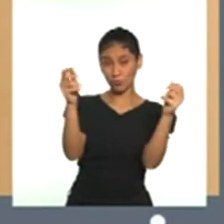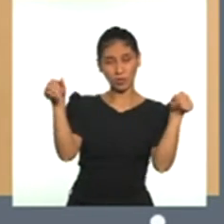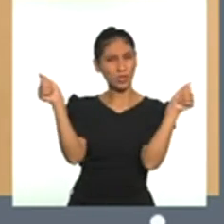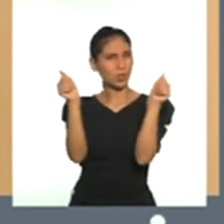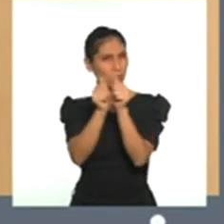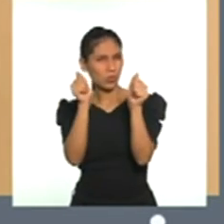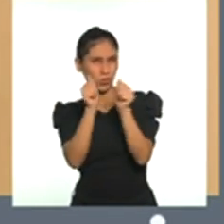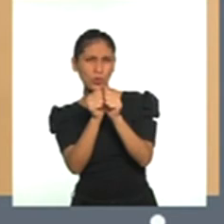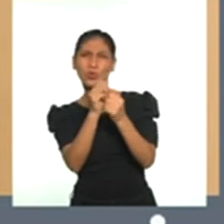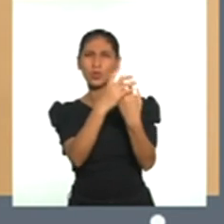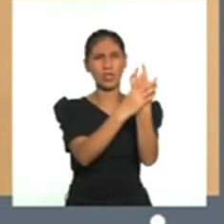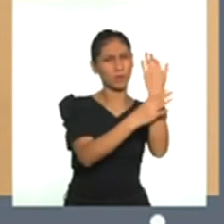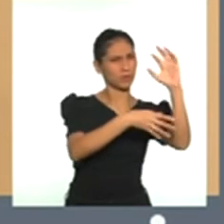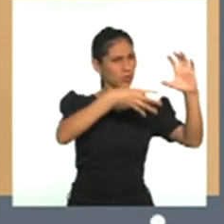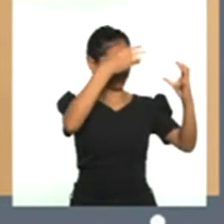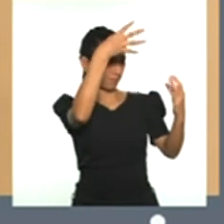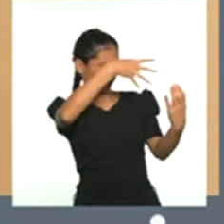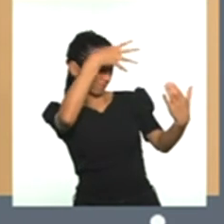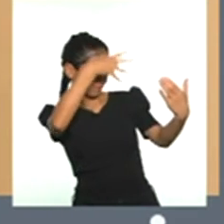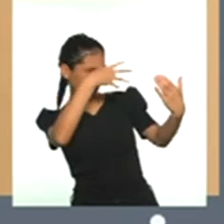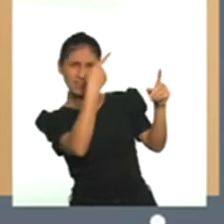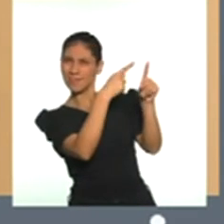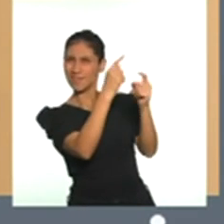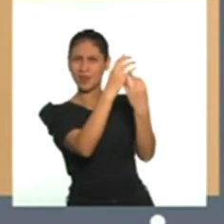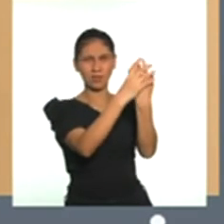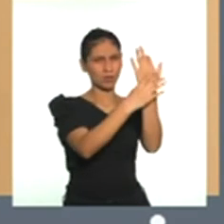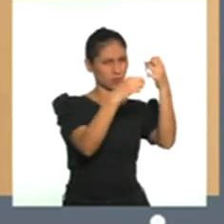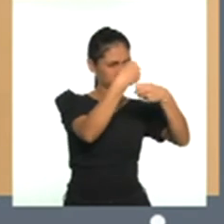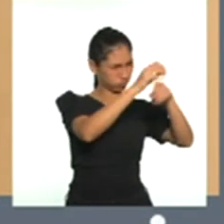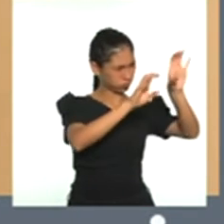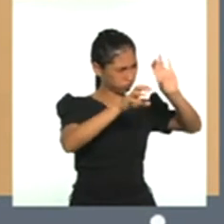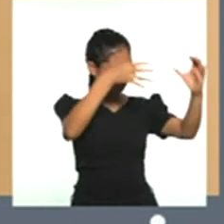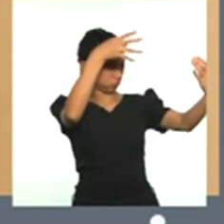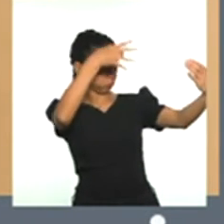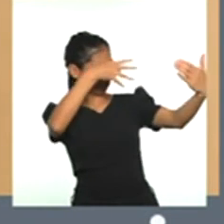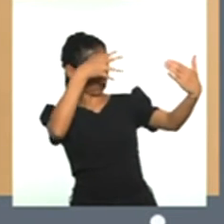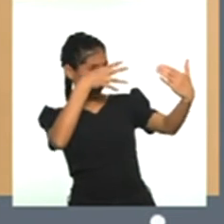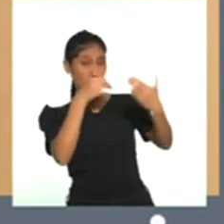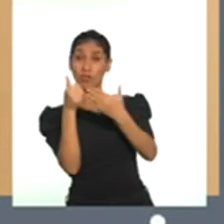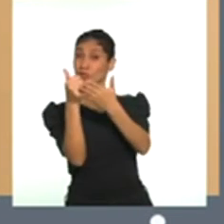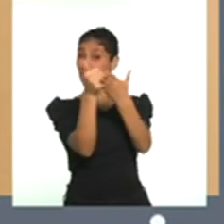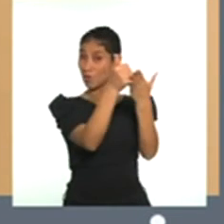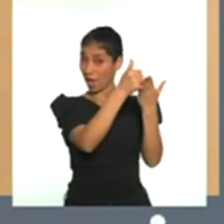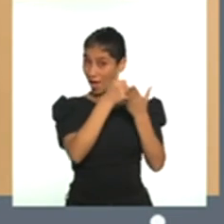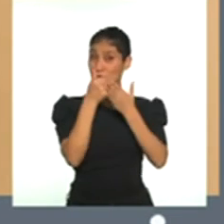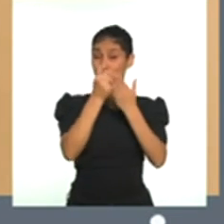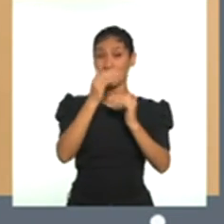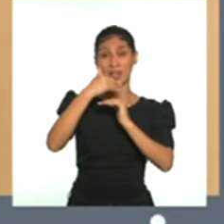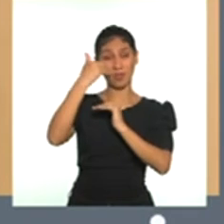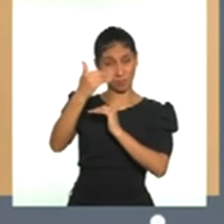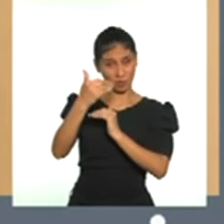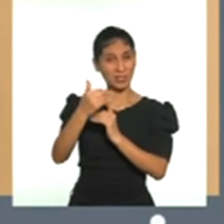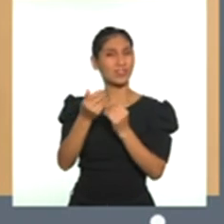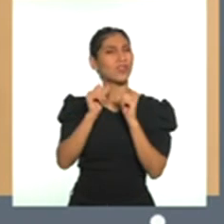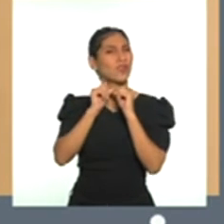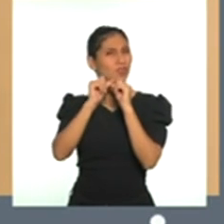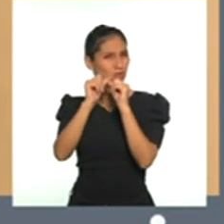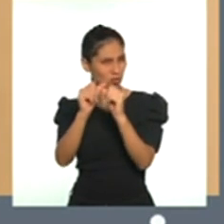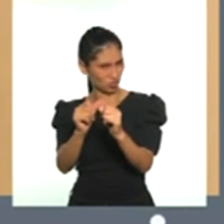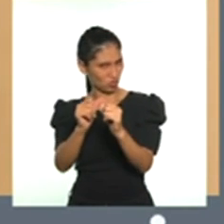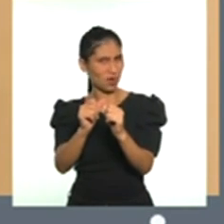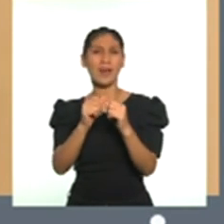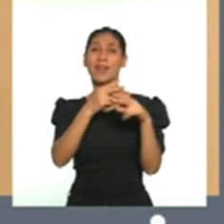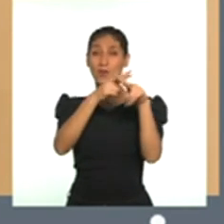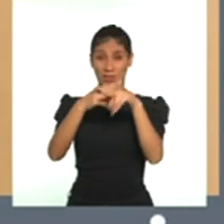y reflexiones sobre las plantas medicinales. Sigamos así, pues este proceso nos ayudará a dar respuesta al desafío